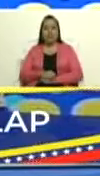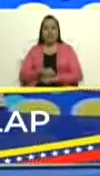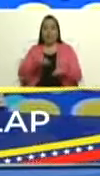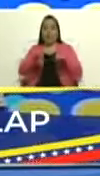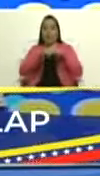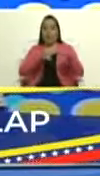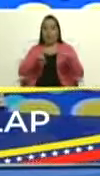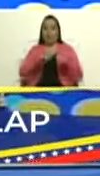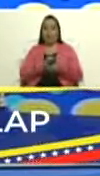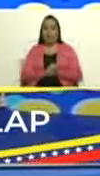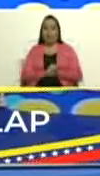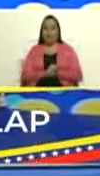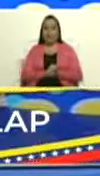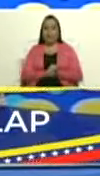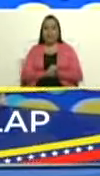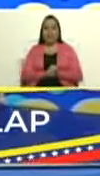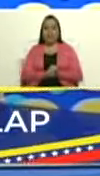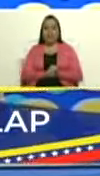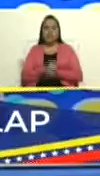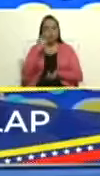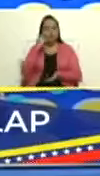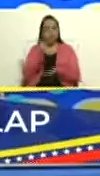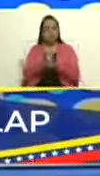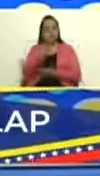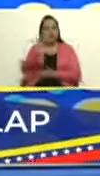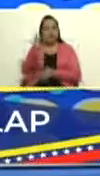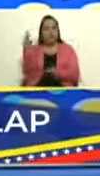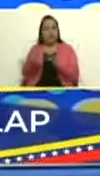Mira lo que dije el 5 de septiembre de 2019.